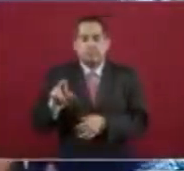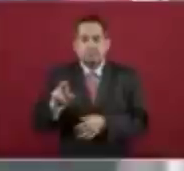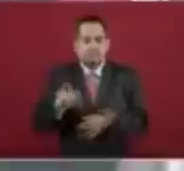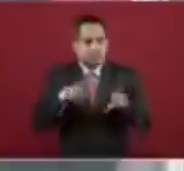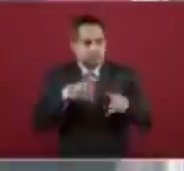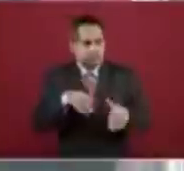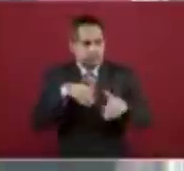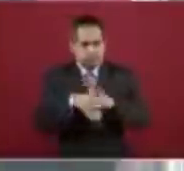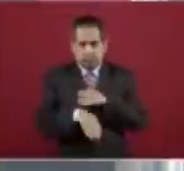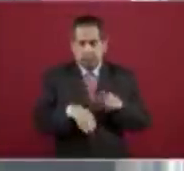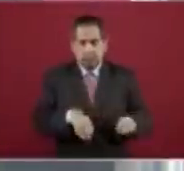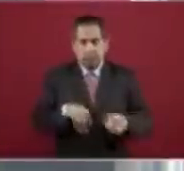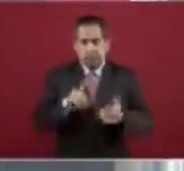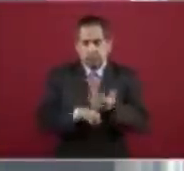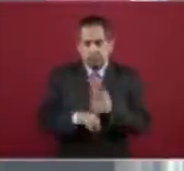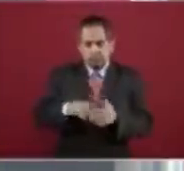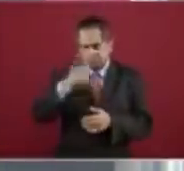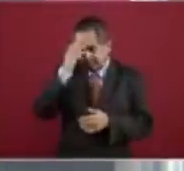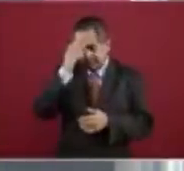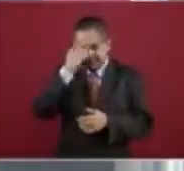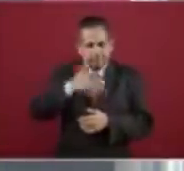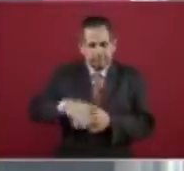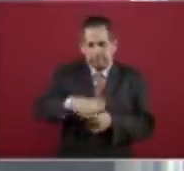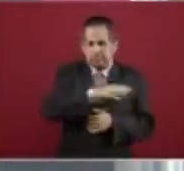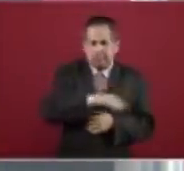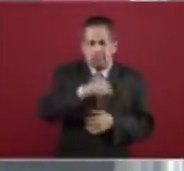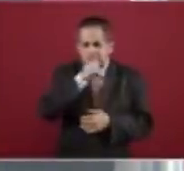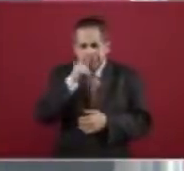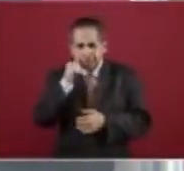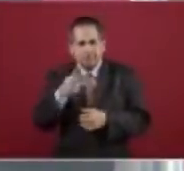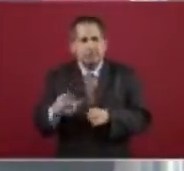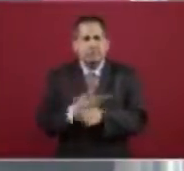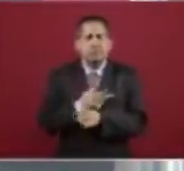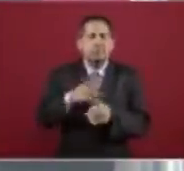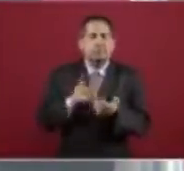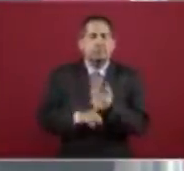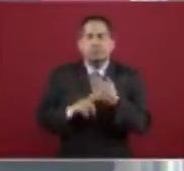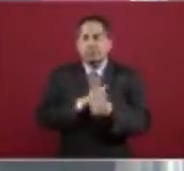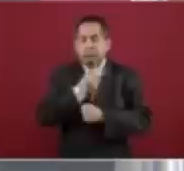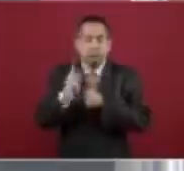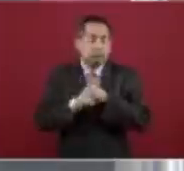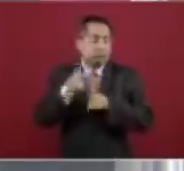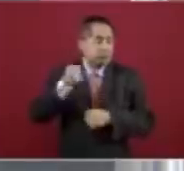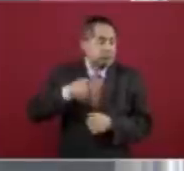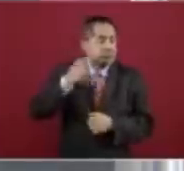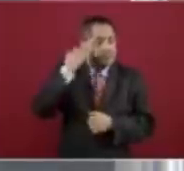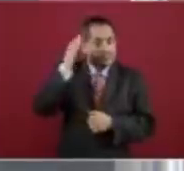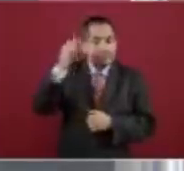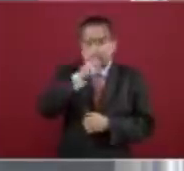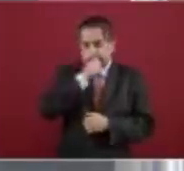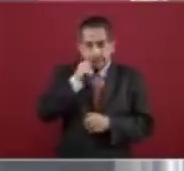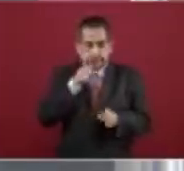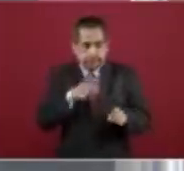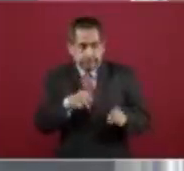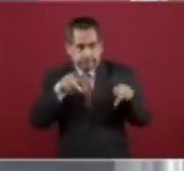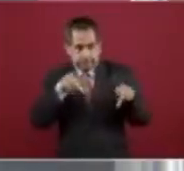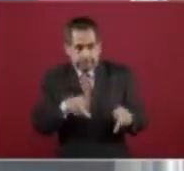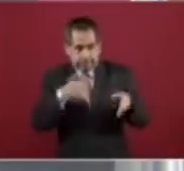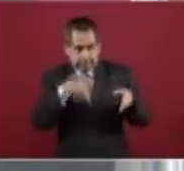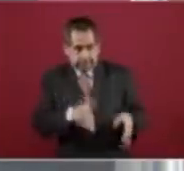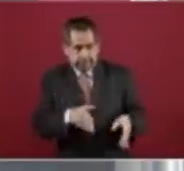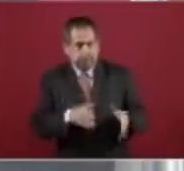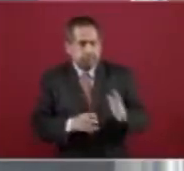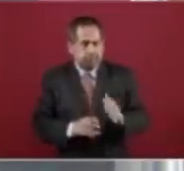civil en la época de Juárez, precisamente, que se hizo en el país y que es